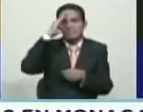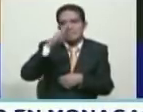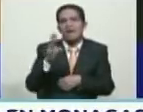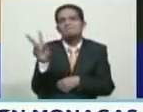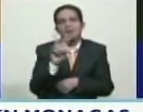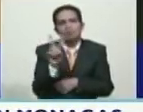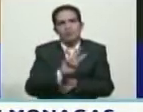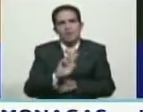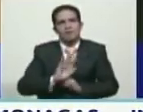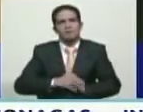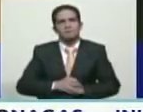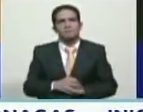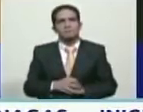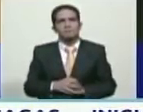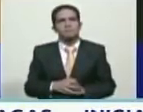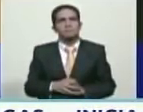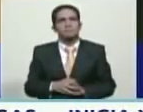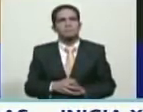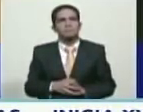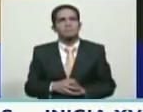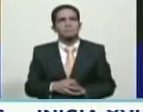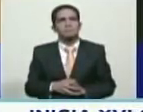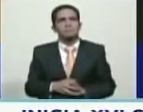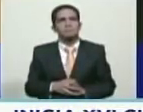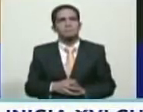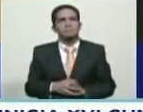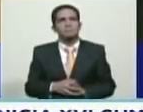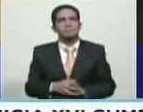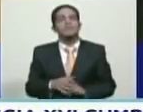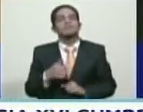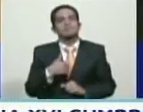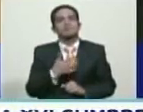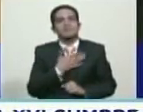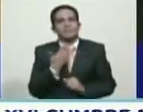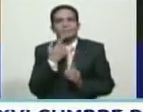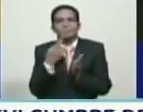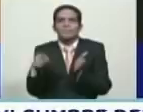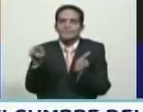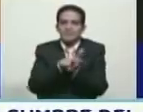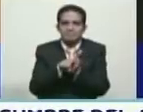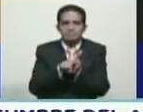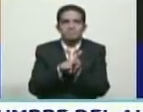una intervención militar en Venezuela. Quiero repetirlo.